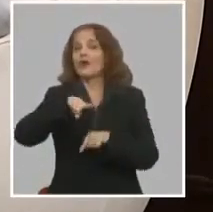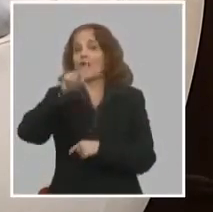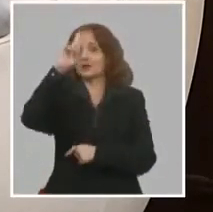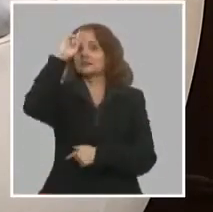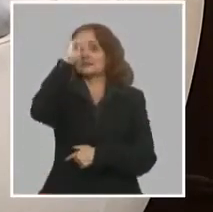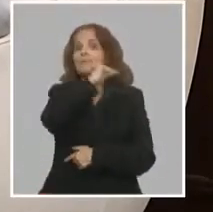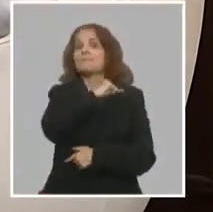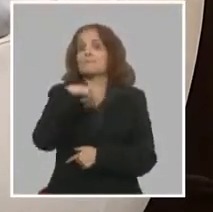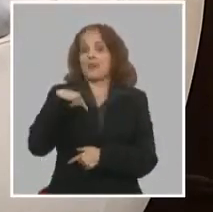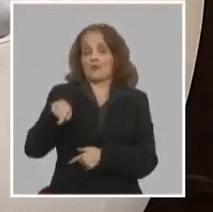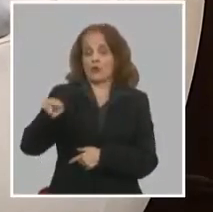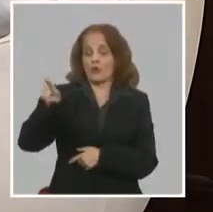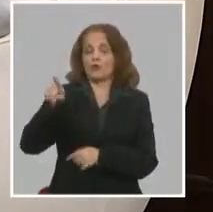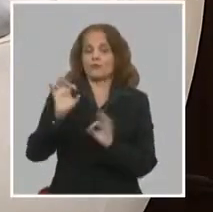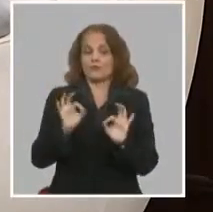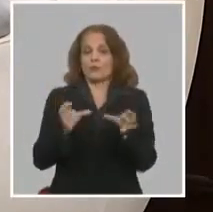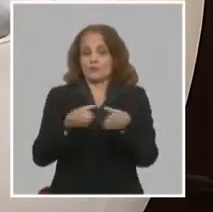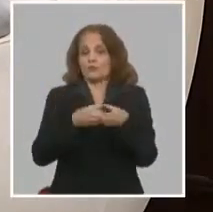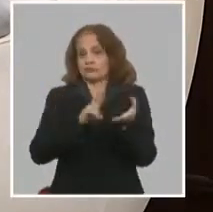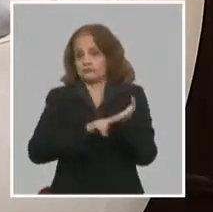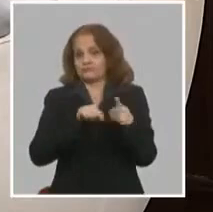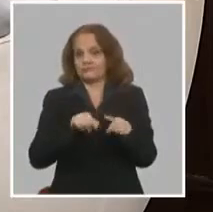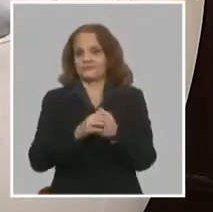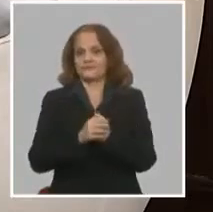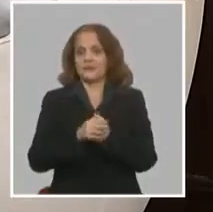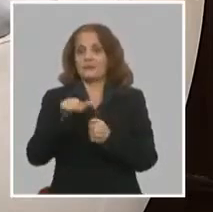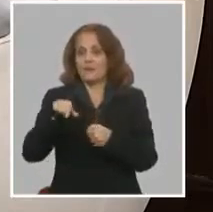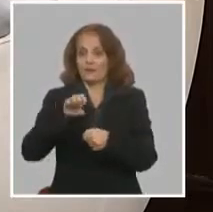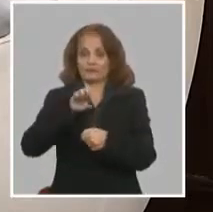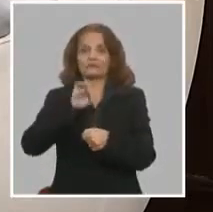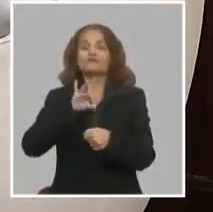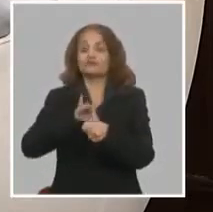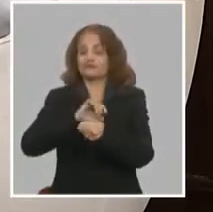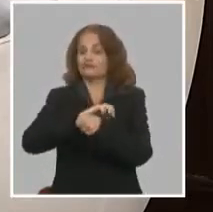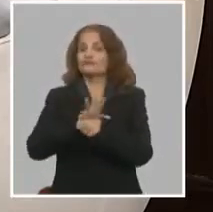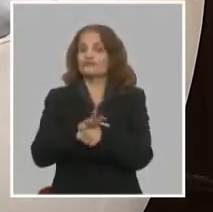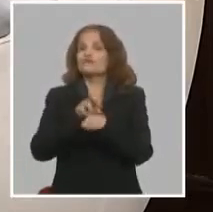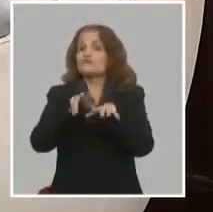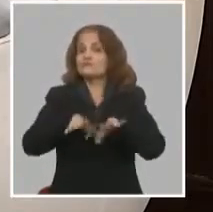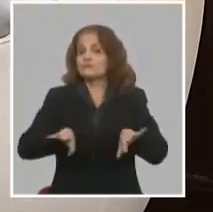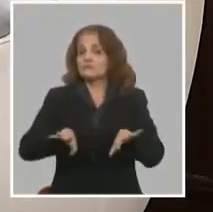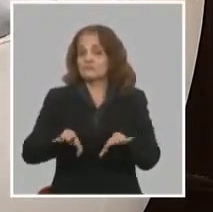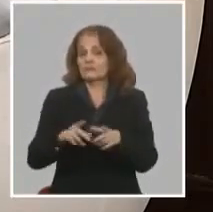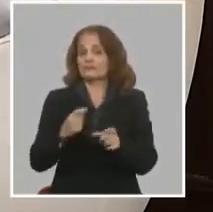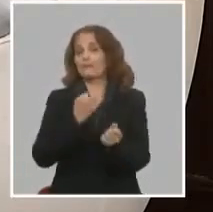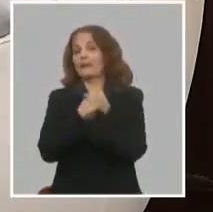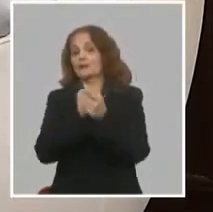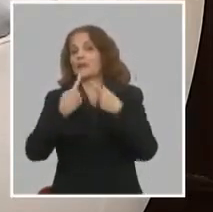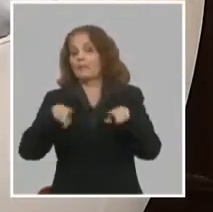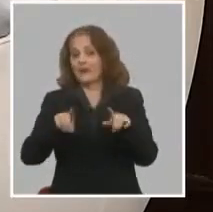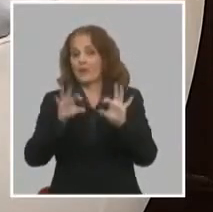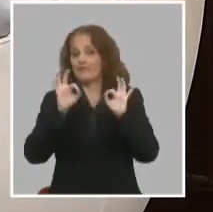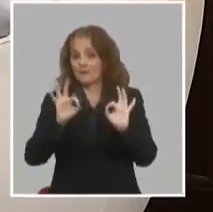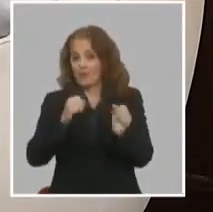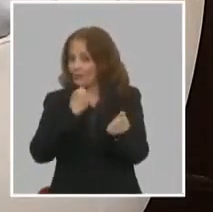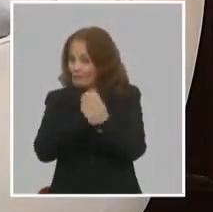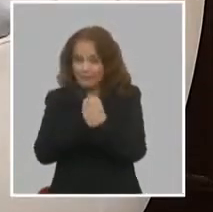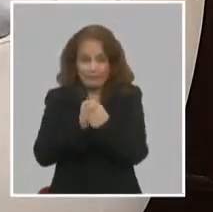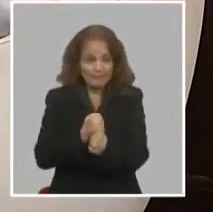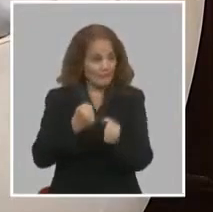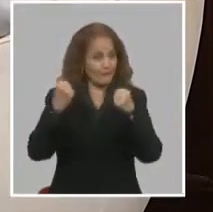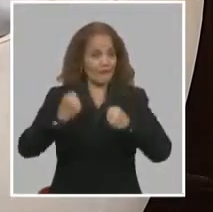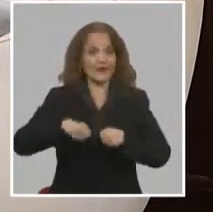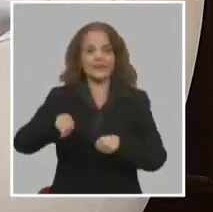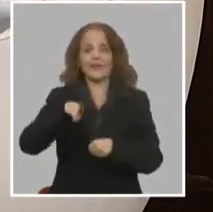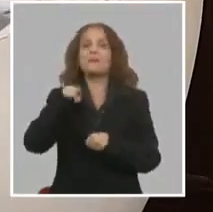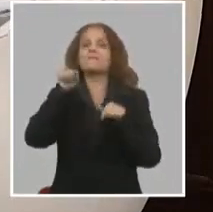algo impresionante, pero creo que quizás el momento más peligroso que han podido enfrentar los profesionales cubanos a la salud en los últimos tiempos ha sido precisamente